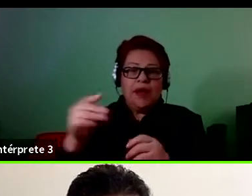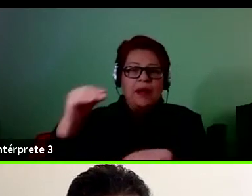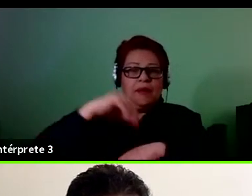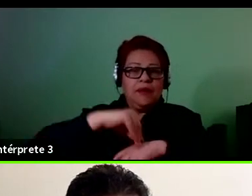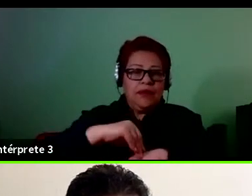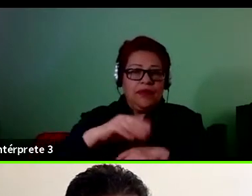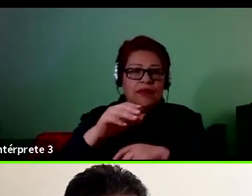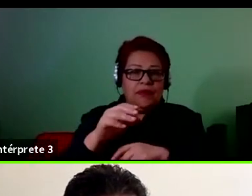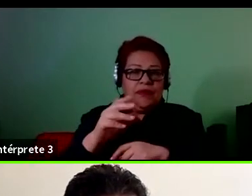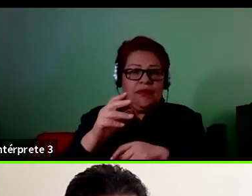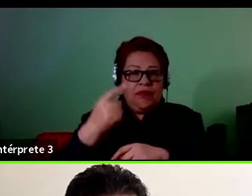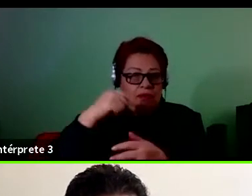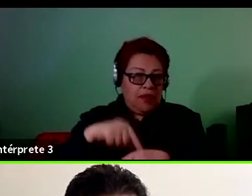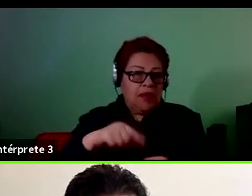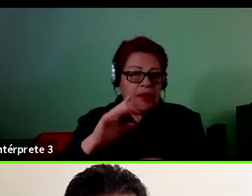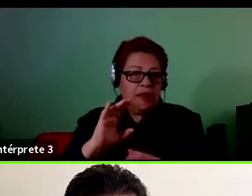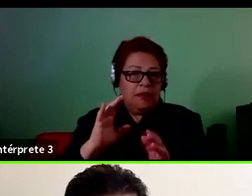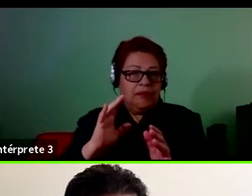punto, ¿no? Yo creo que